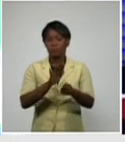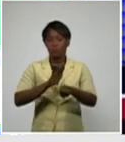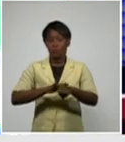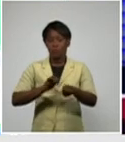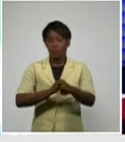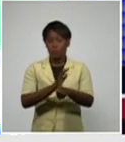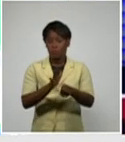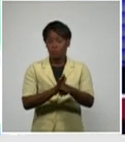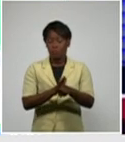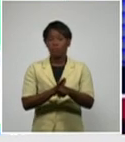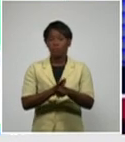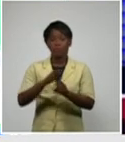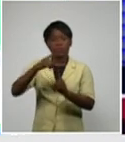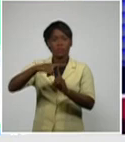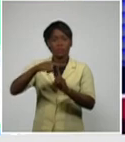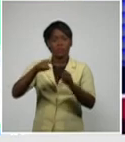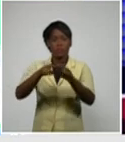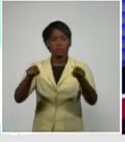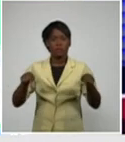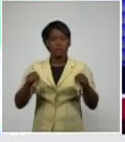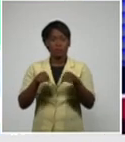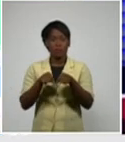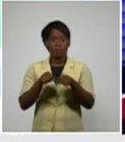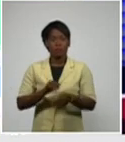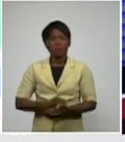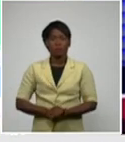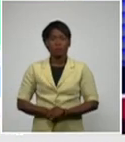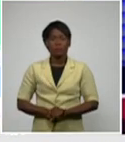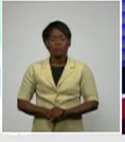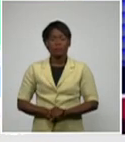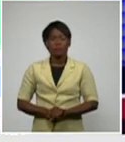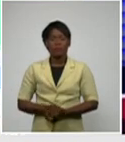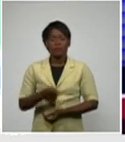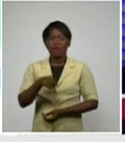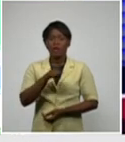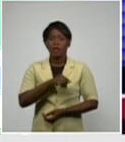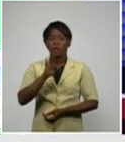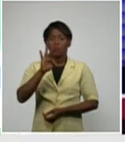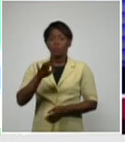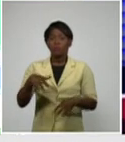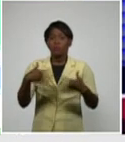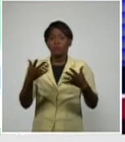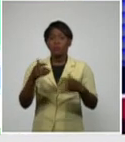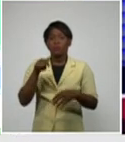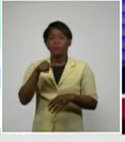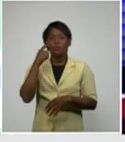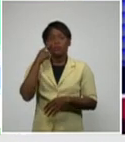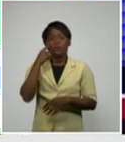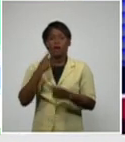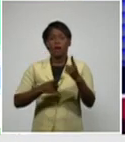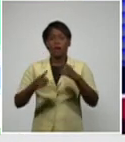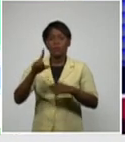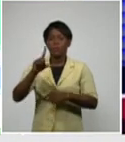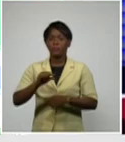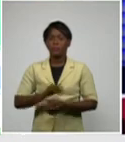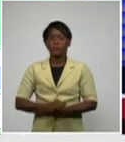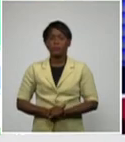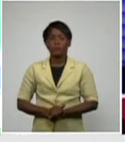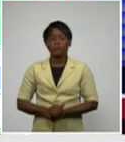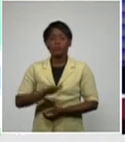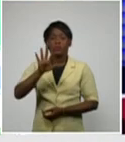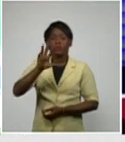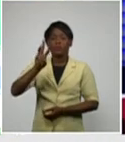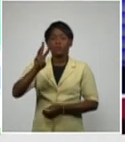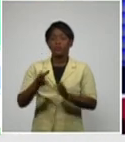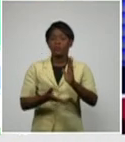terapias intensivas, 8 menos con respecto a ayer, pero todavía alta, 53. Y de